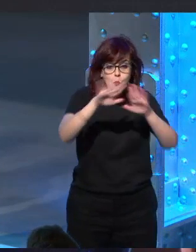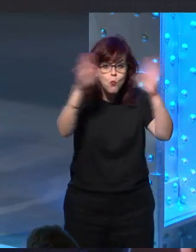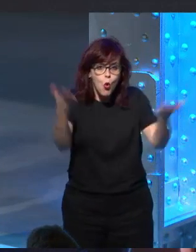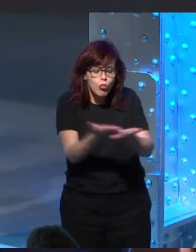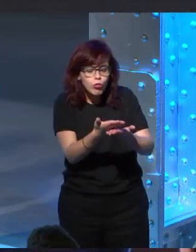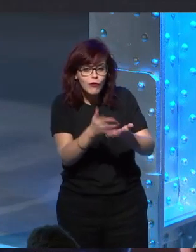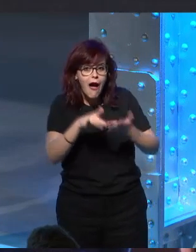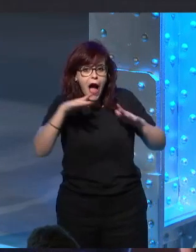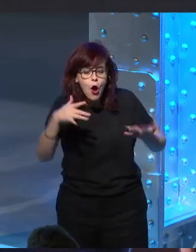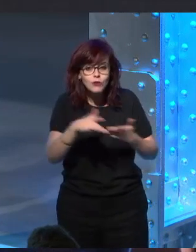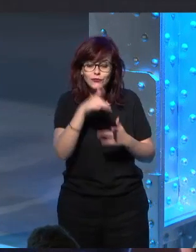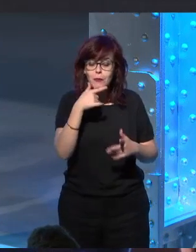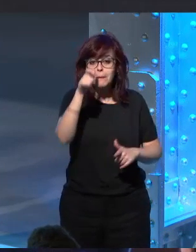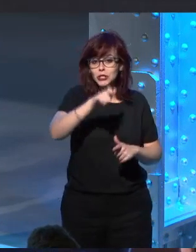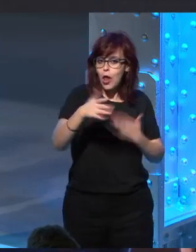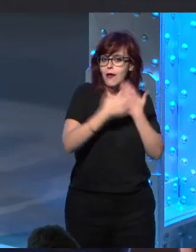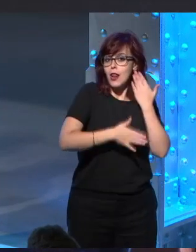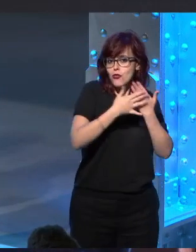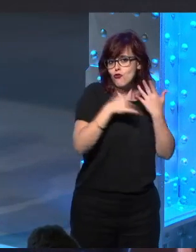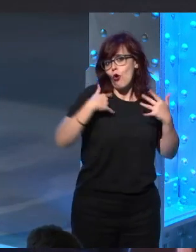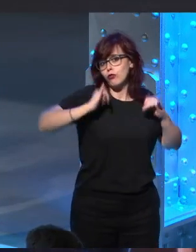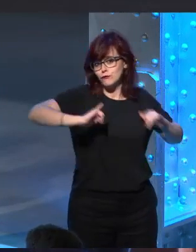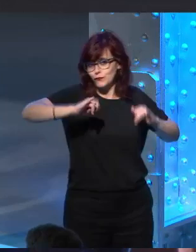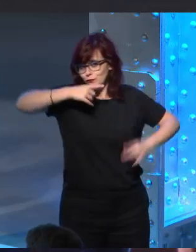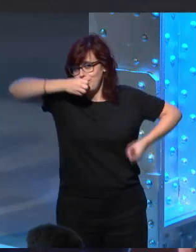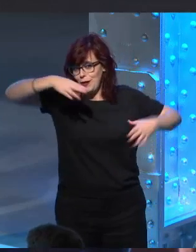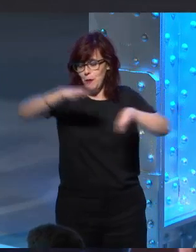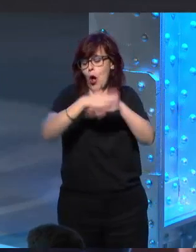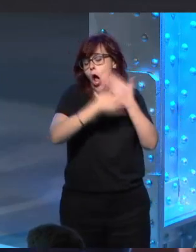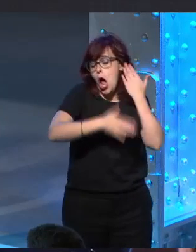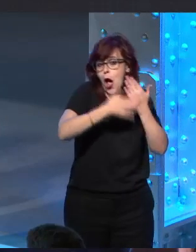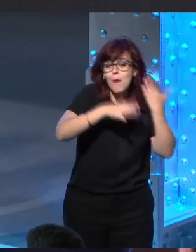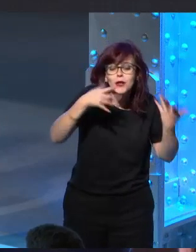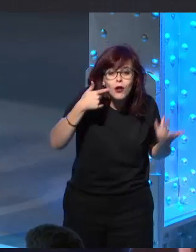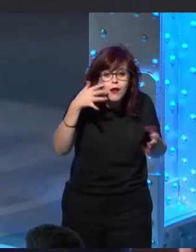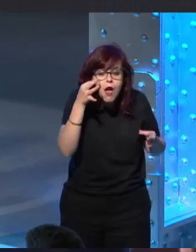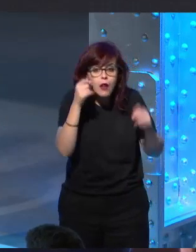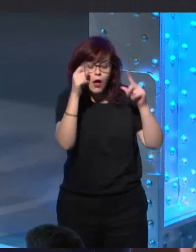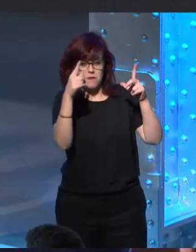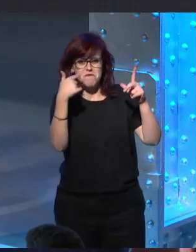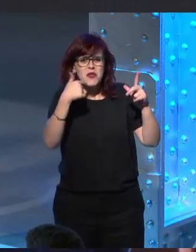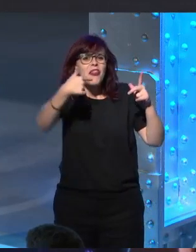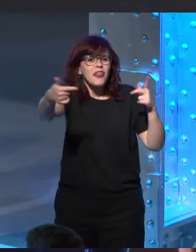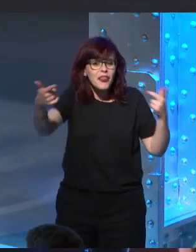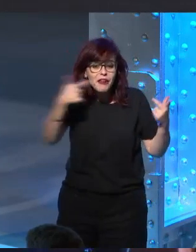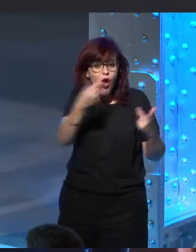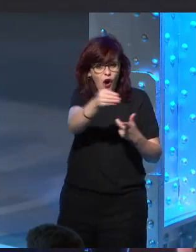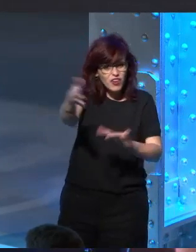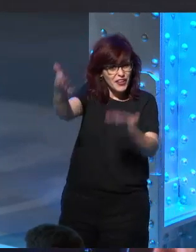el que como la gente me recibe con mucho cariño, pues me lo paso fenomenal. Pero digo, Dios mío, mi vida, ¿pero qué dicen estos